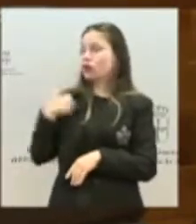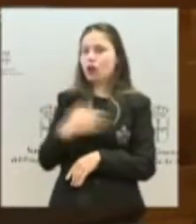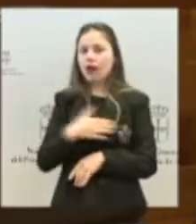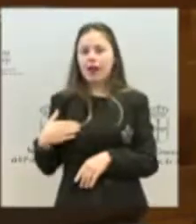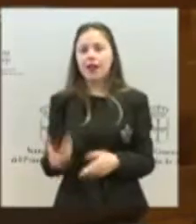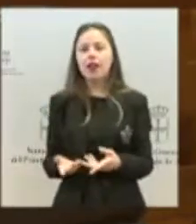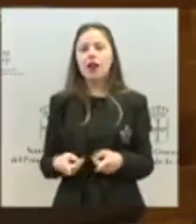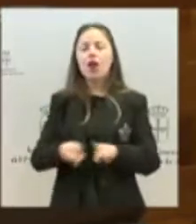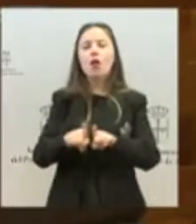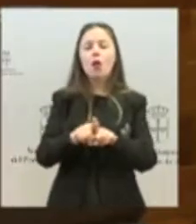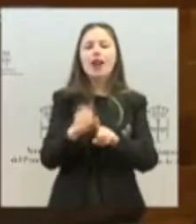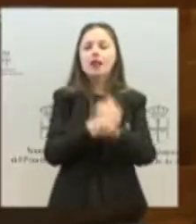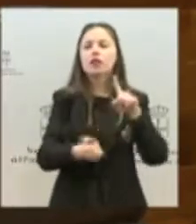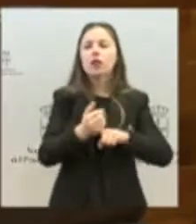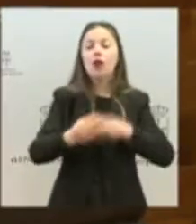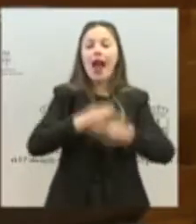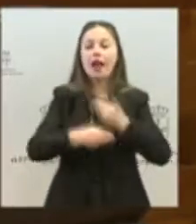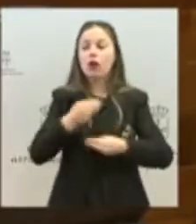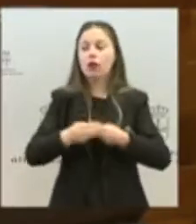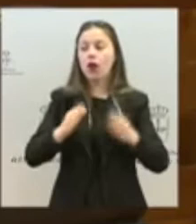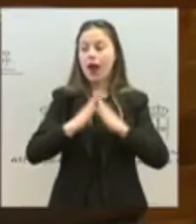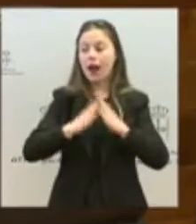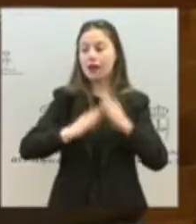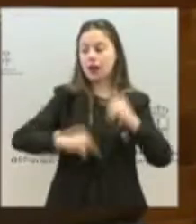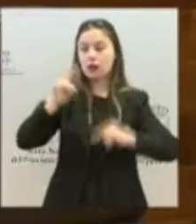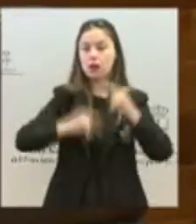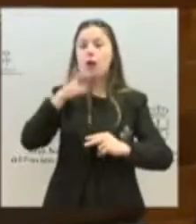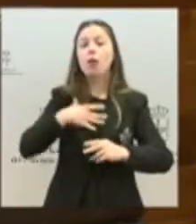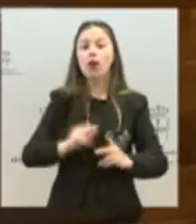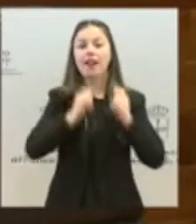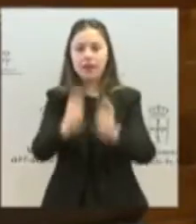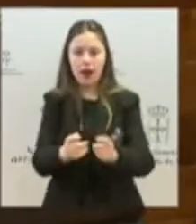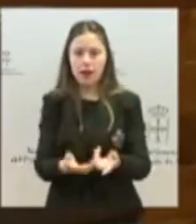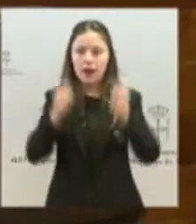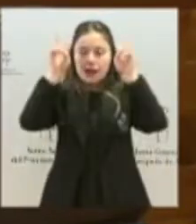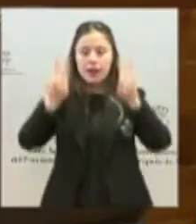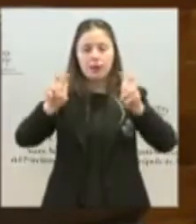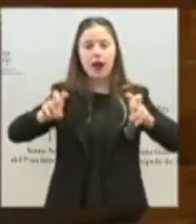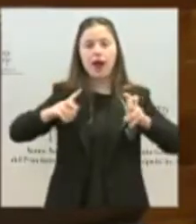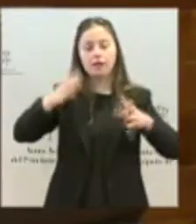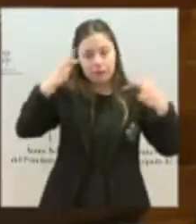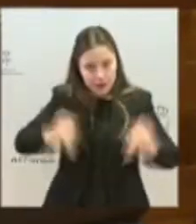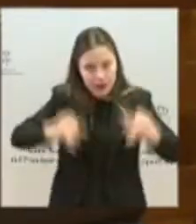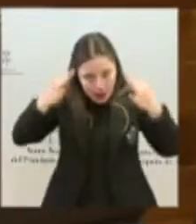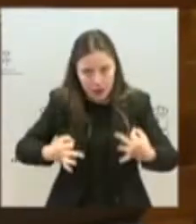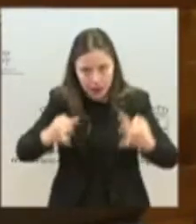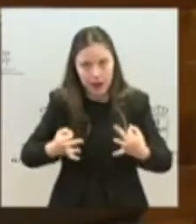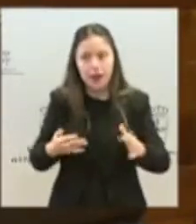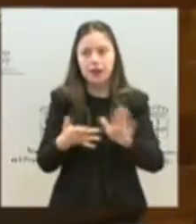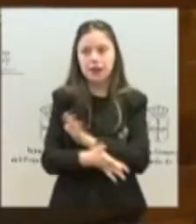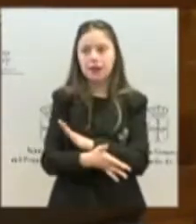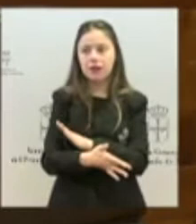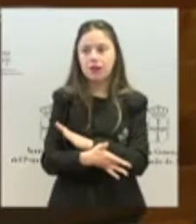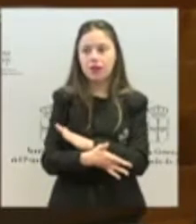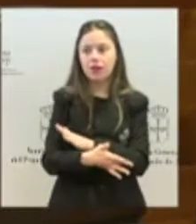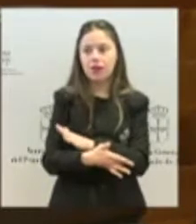las viviendas y poder adjudicarlas. Es un tema que, de verdad, créanme, no va a quedar pendiente para quien me sustituya la legislatura que viene.